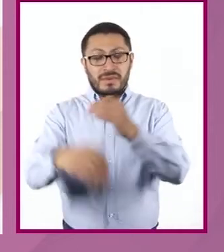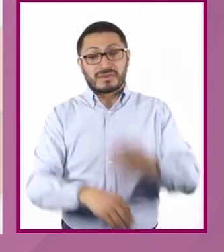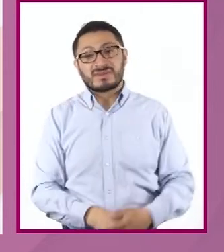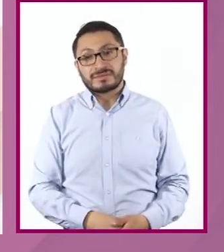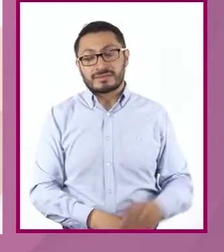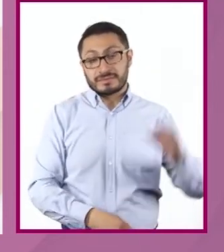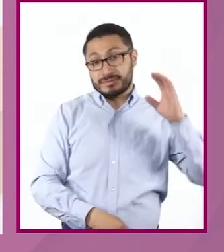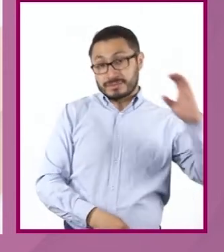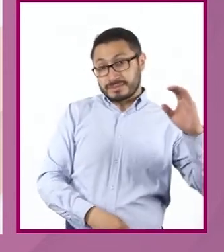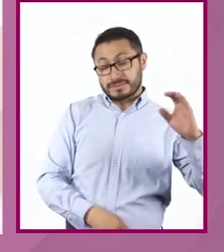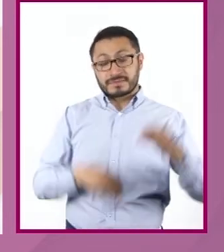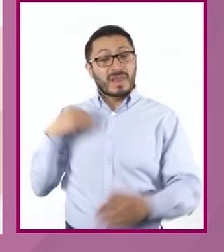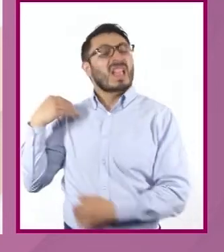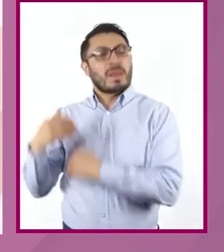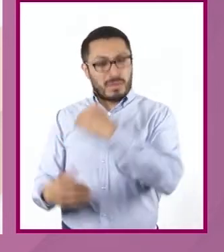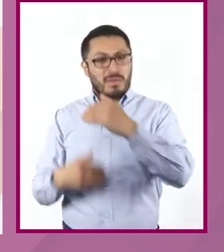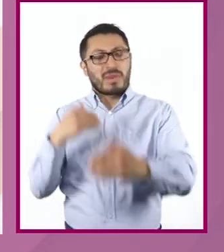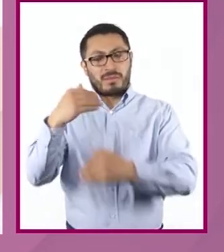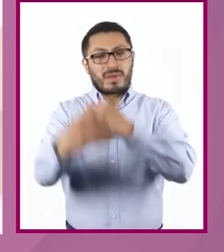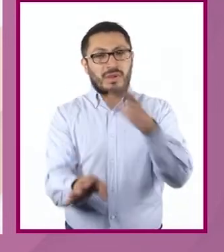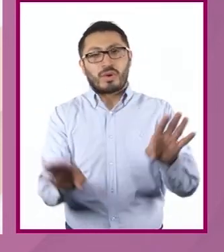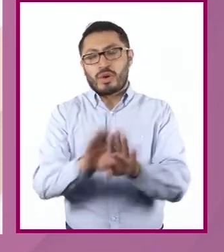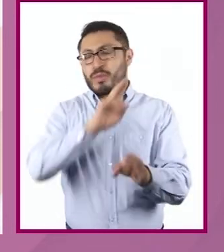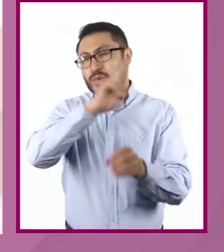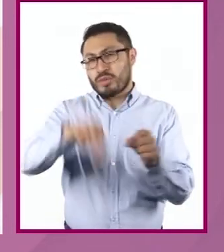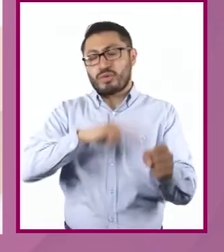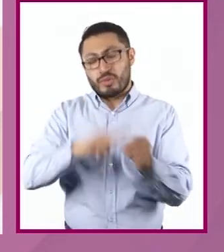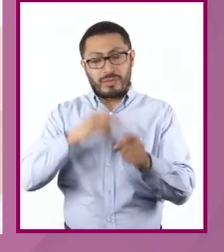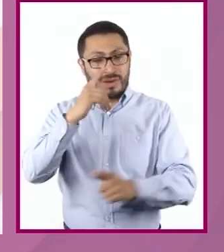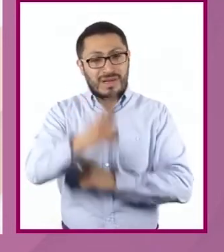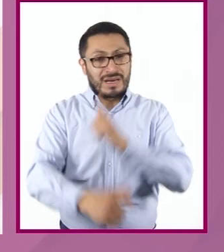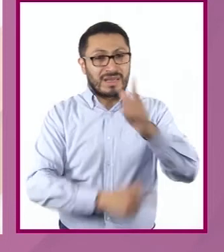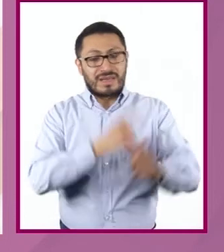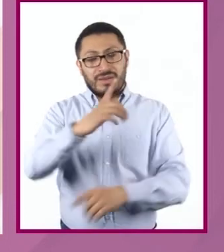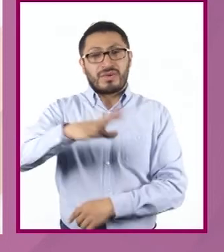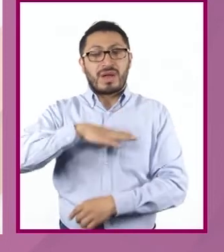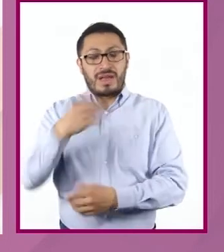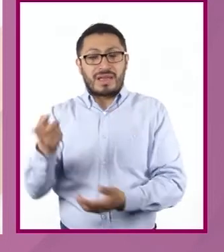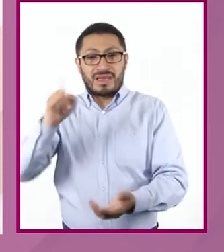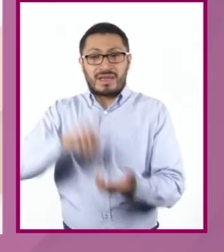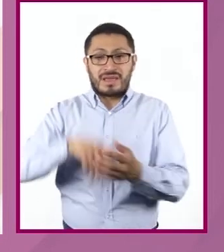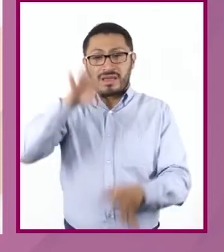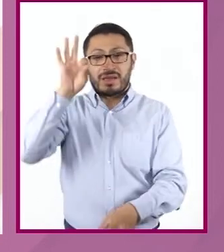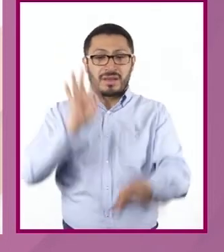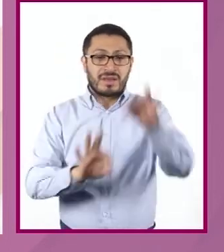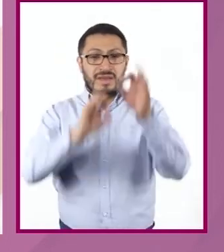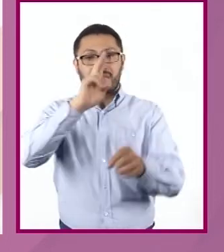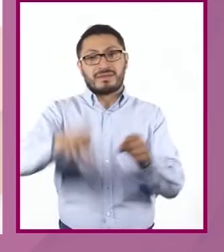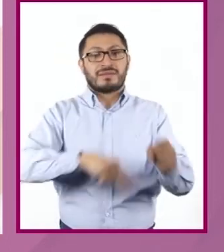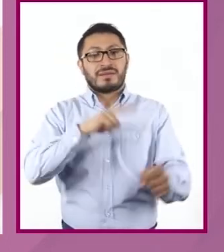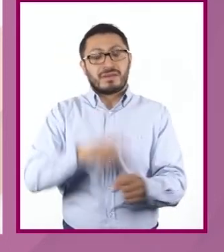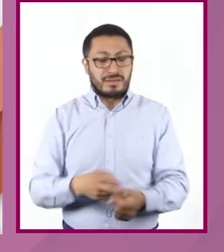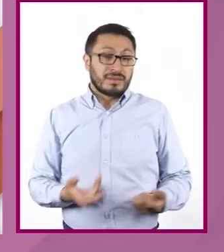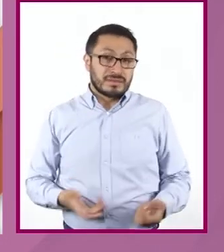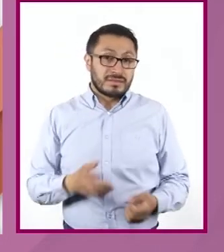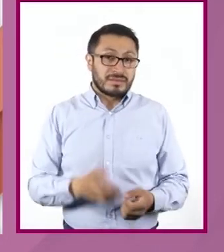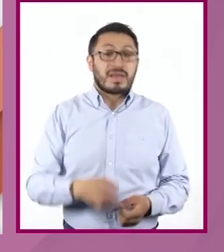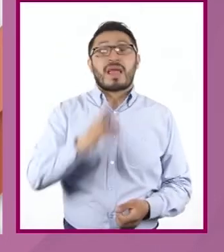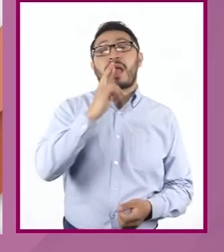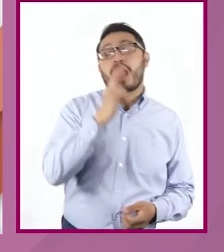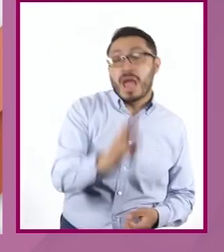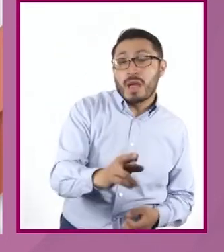evolución es un proceso gradual que utiliza como herramienta la selección natural. La respuesta correcta es